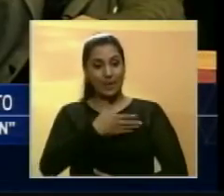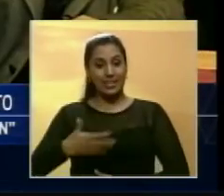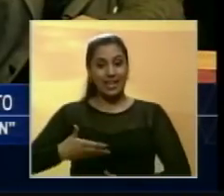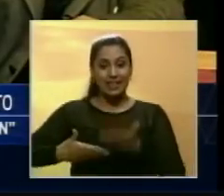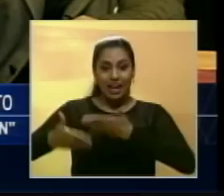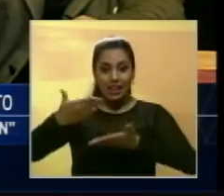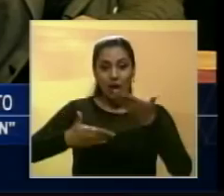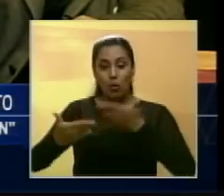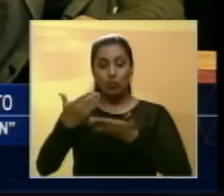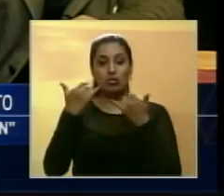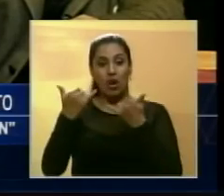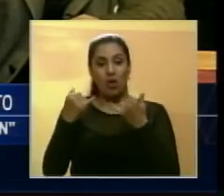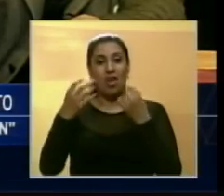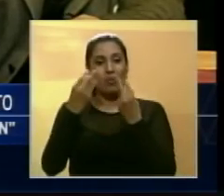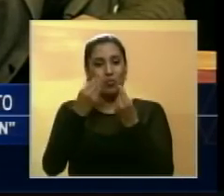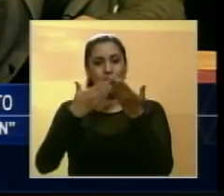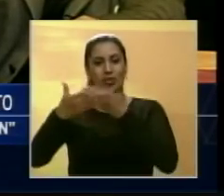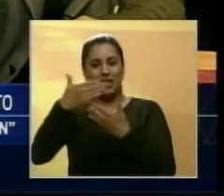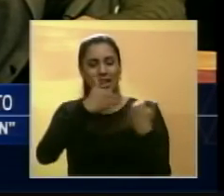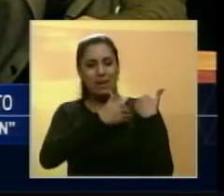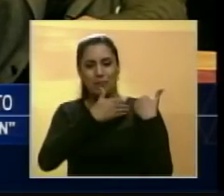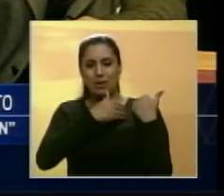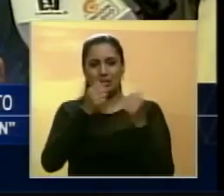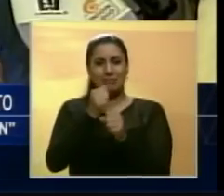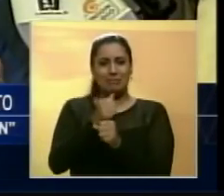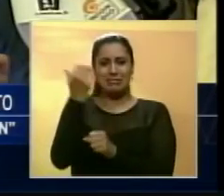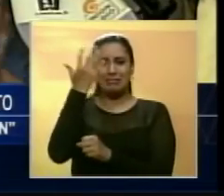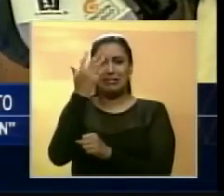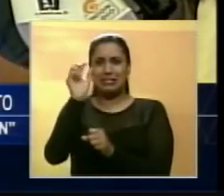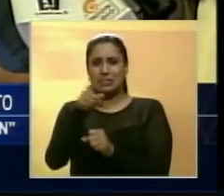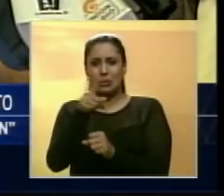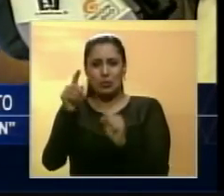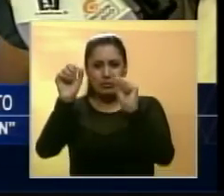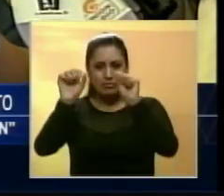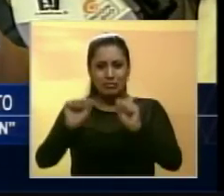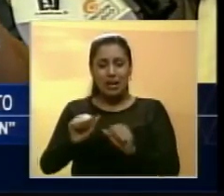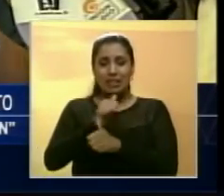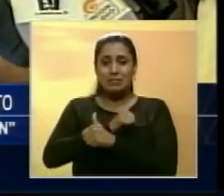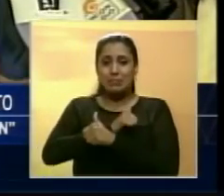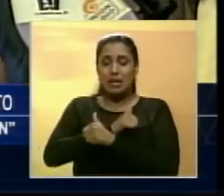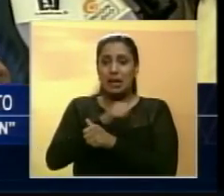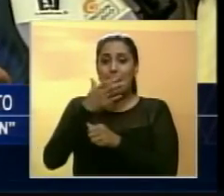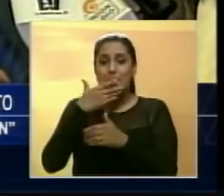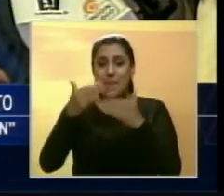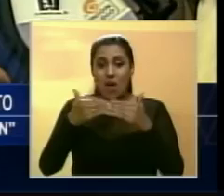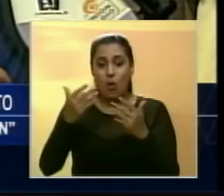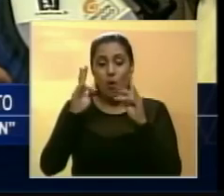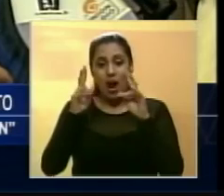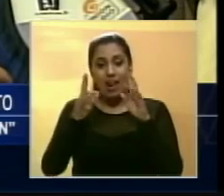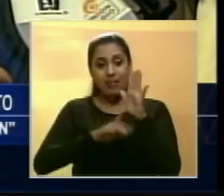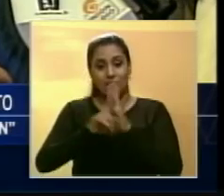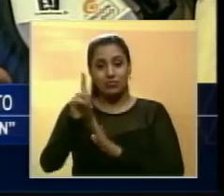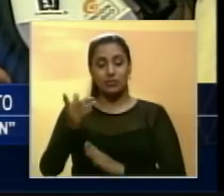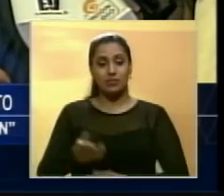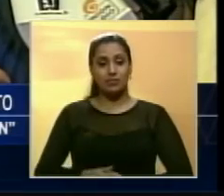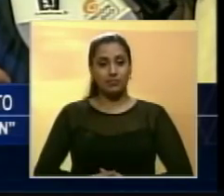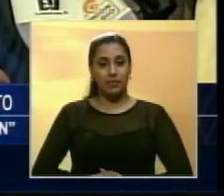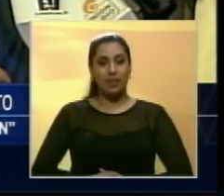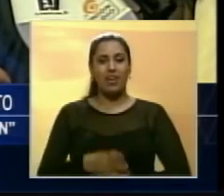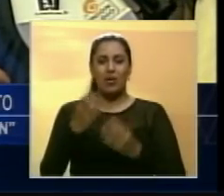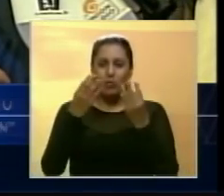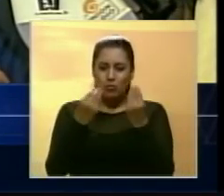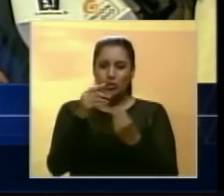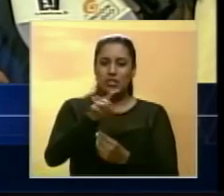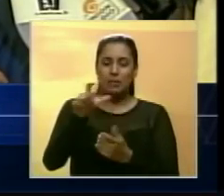que en estos momentos muchos de los comerciantes están a la expectativa, esperando que mejoren las condiciones económicas. Que hay